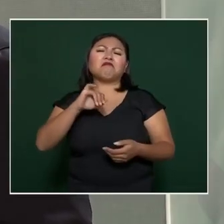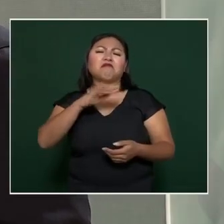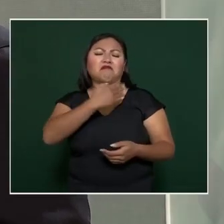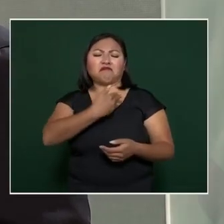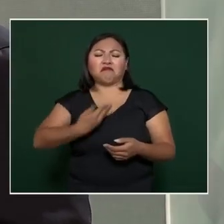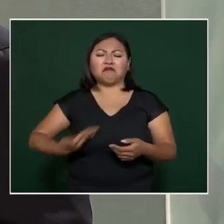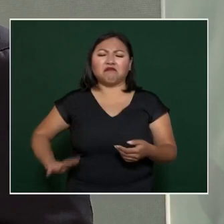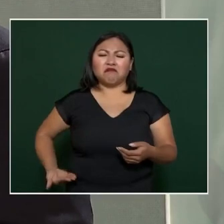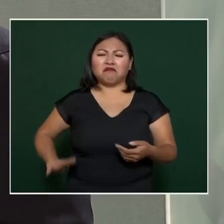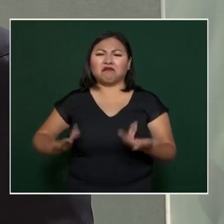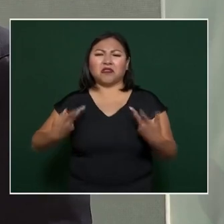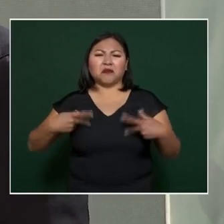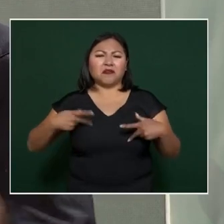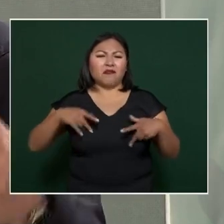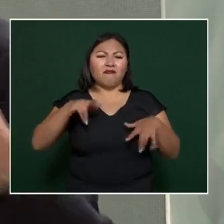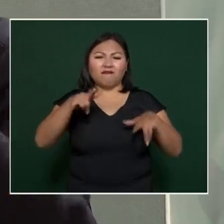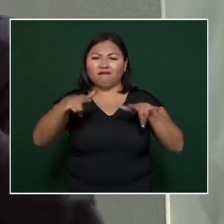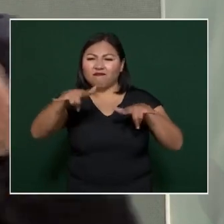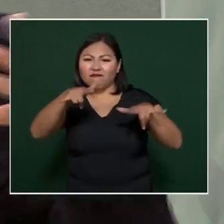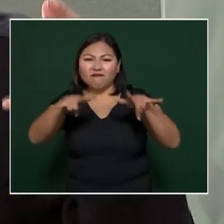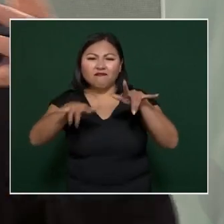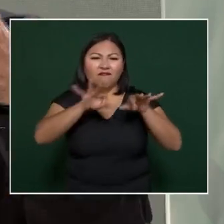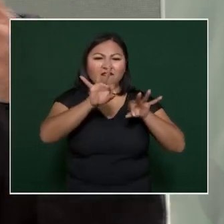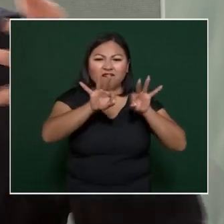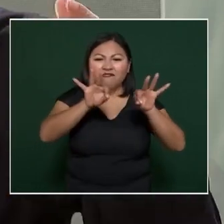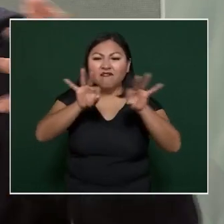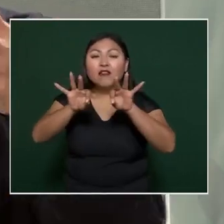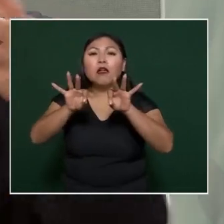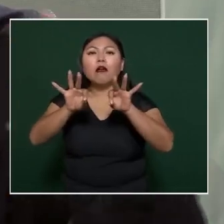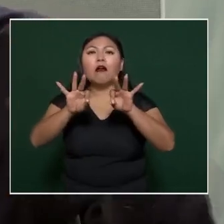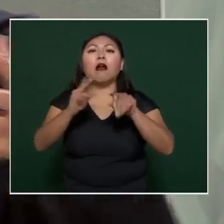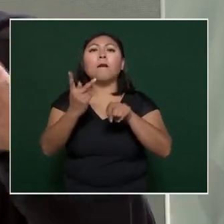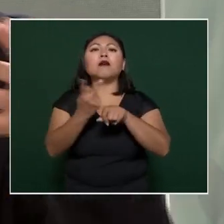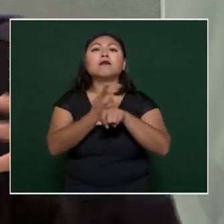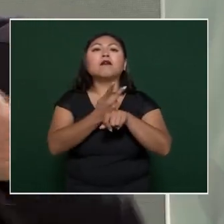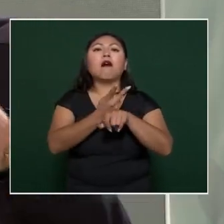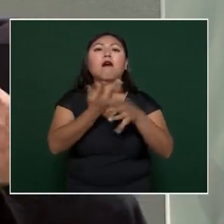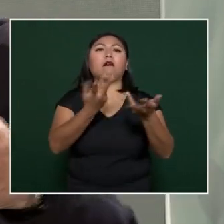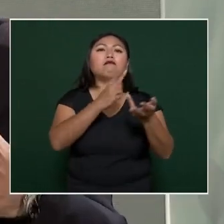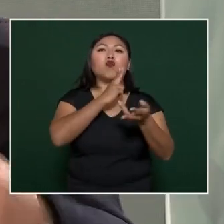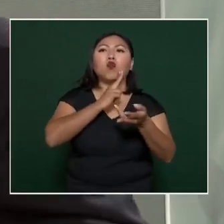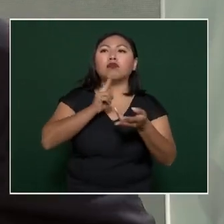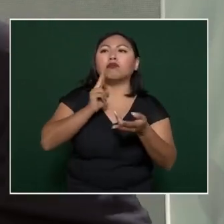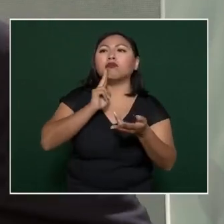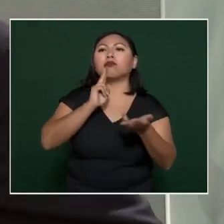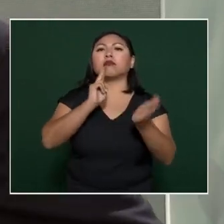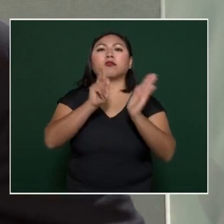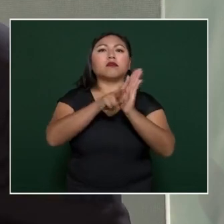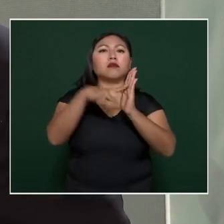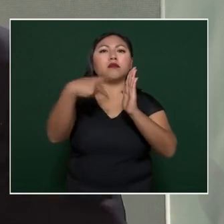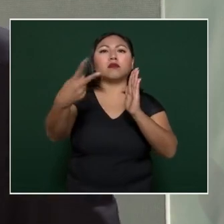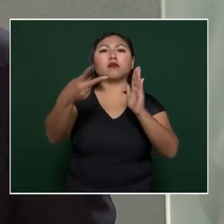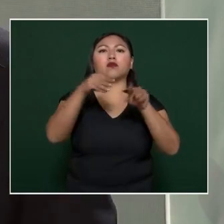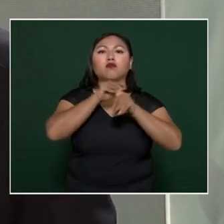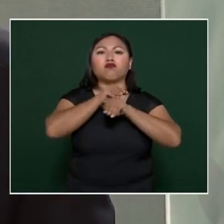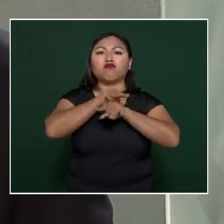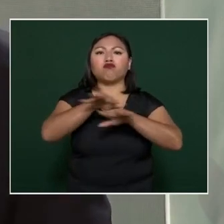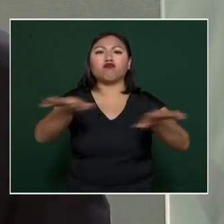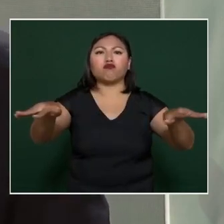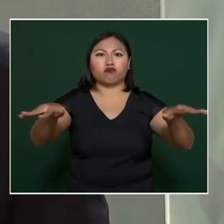engañar porque tenían control casi absoluto de los medios de